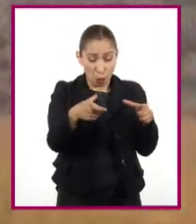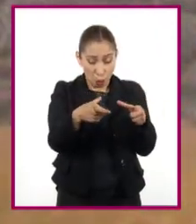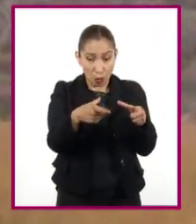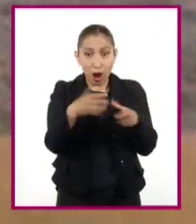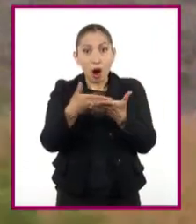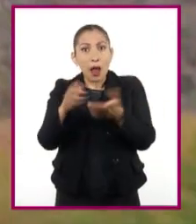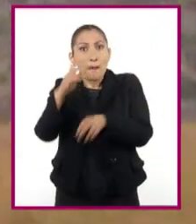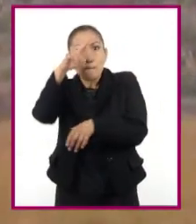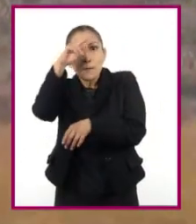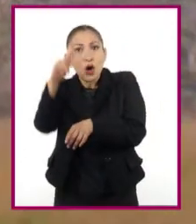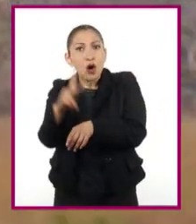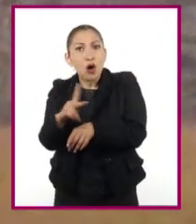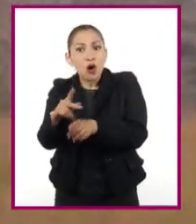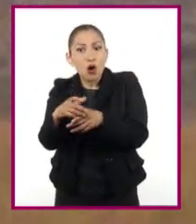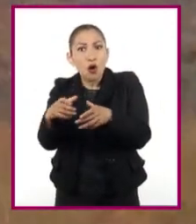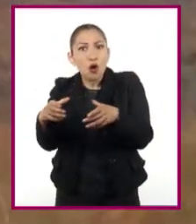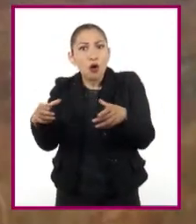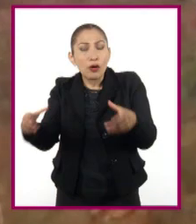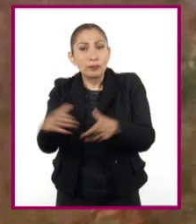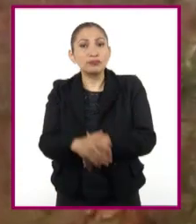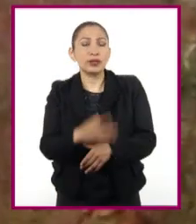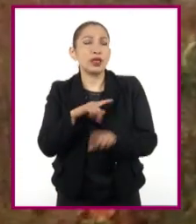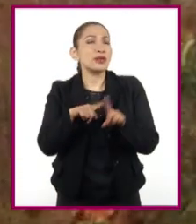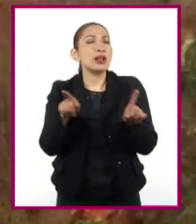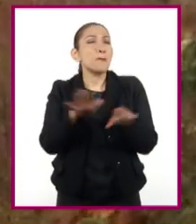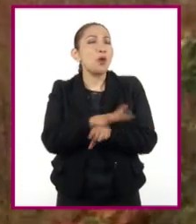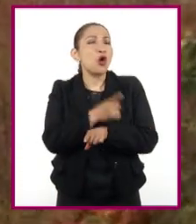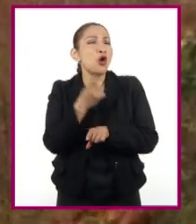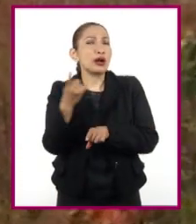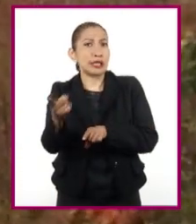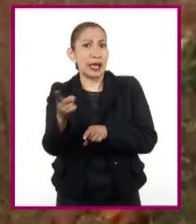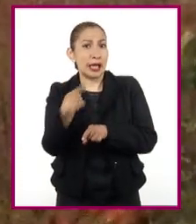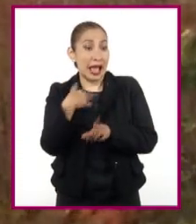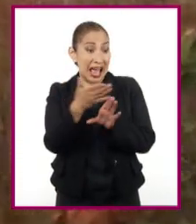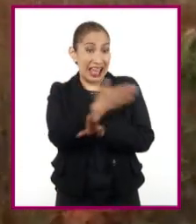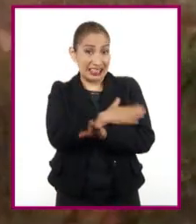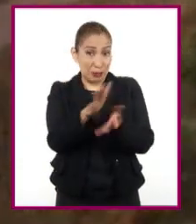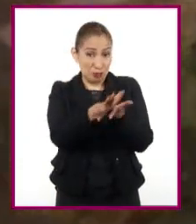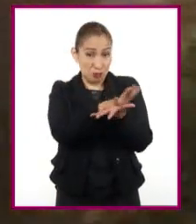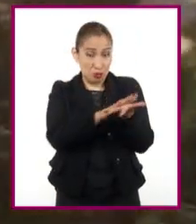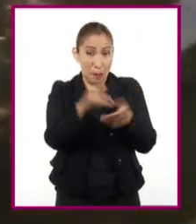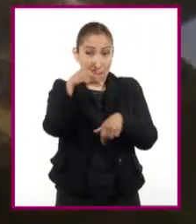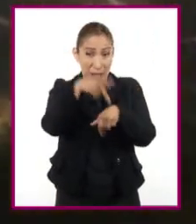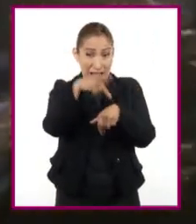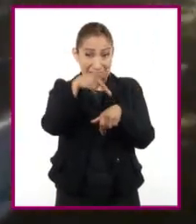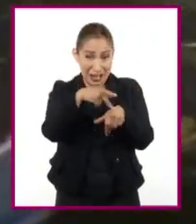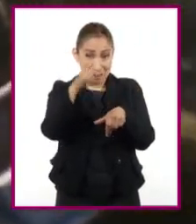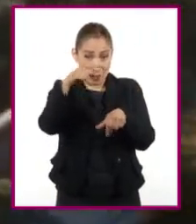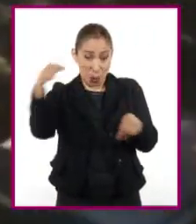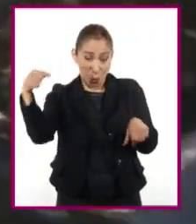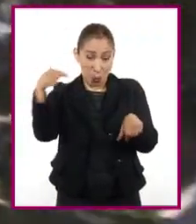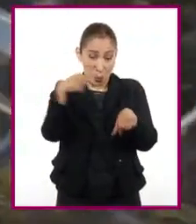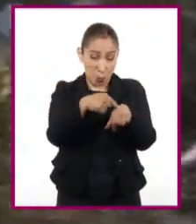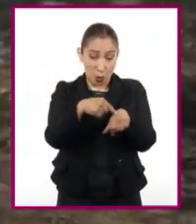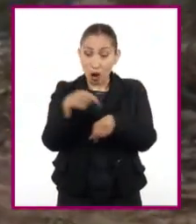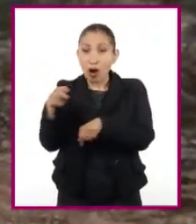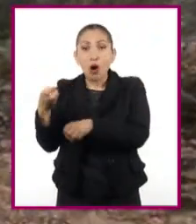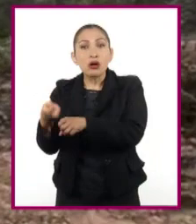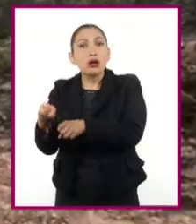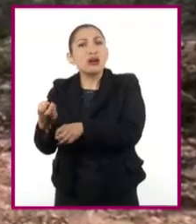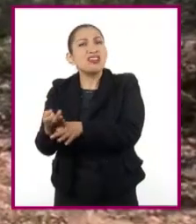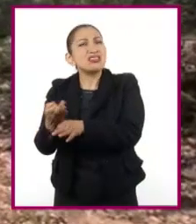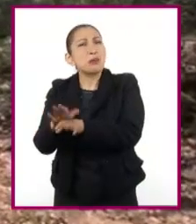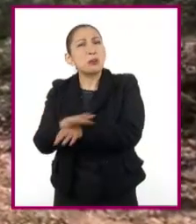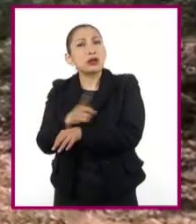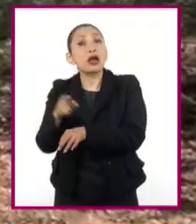de los dinosaurios. La gran diferencia con las catástrofes anteriores es que esta, la actual,